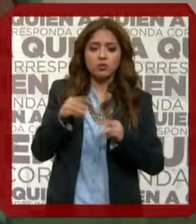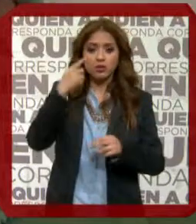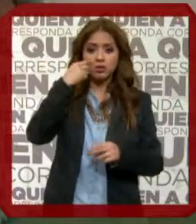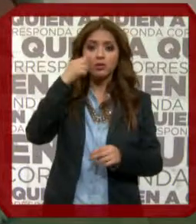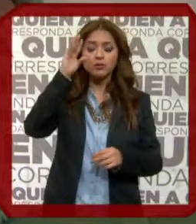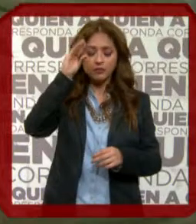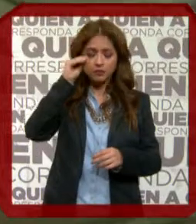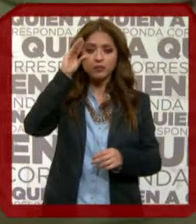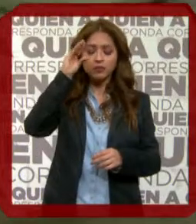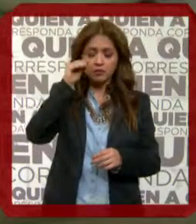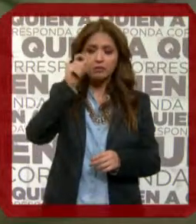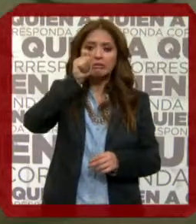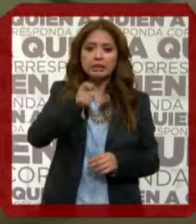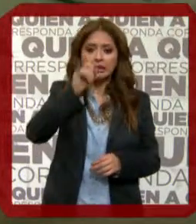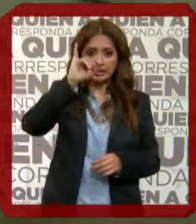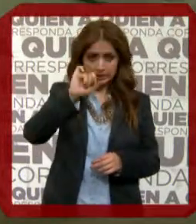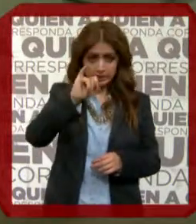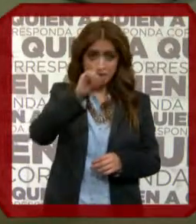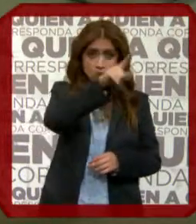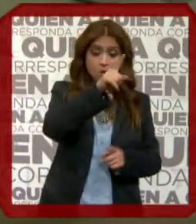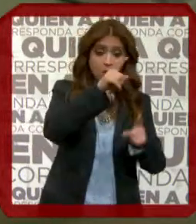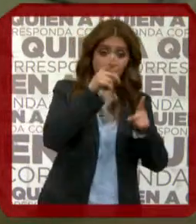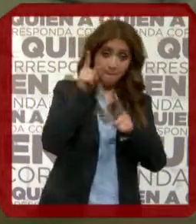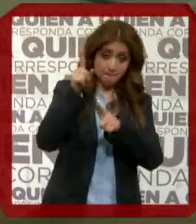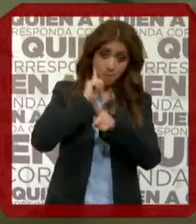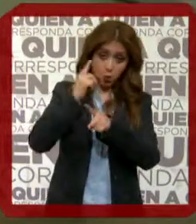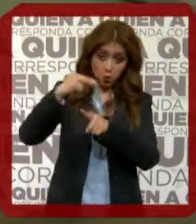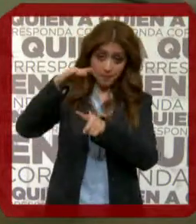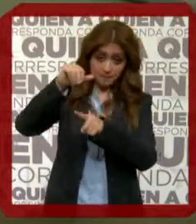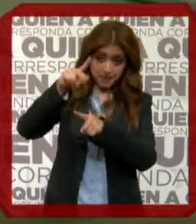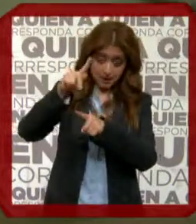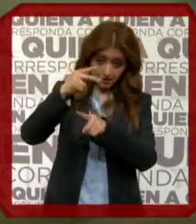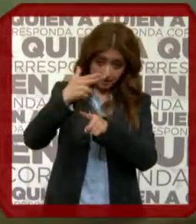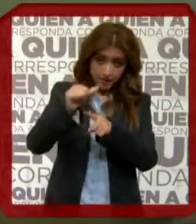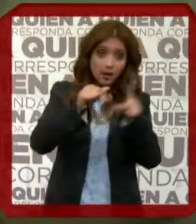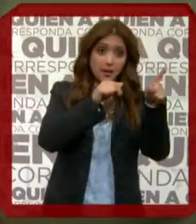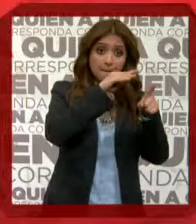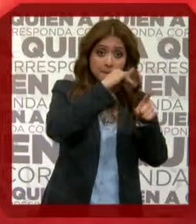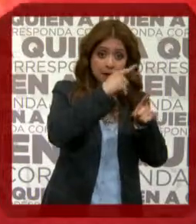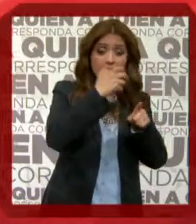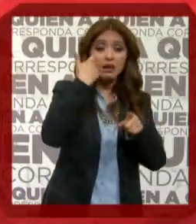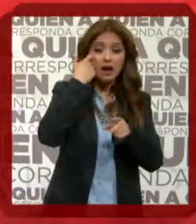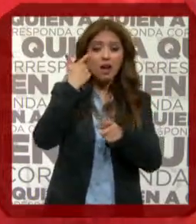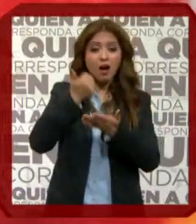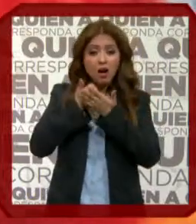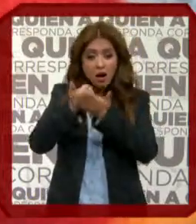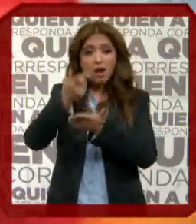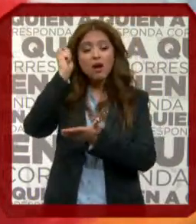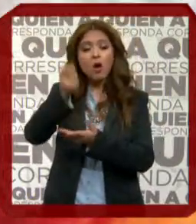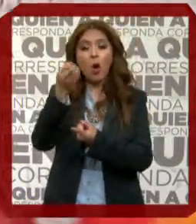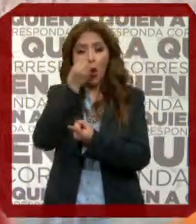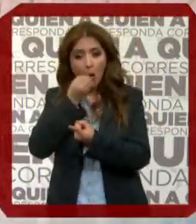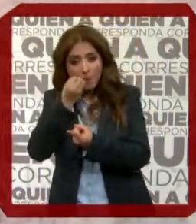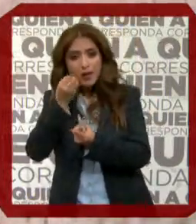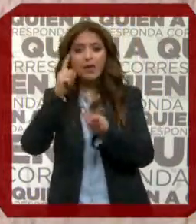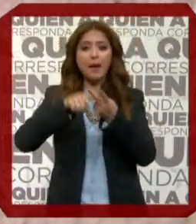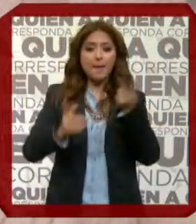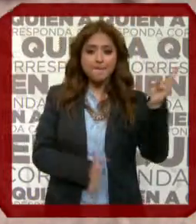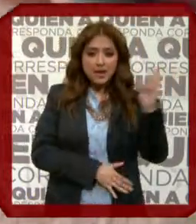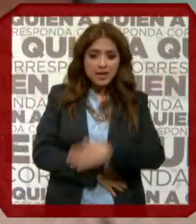nos dice que si martín miguel luchan por sacar adelante su hijo y por eso solicitaban ayuda con despensa pañales y material de curación